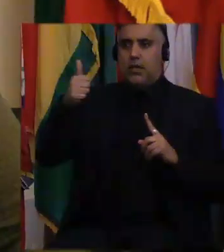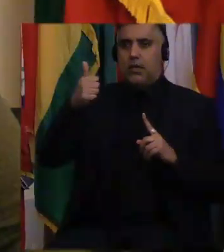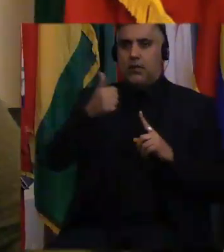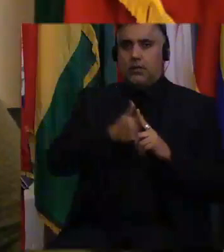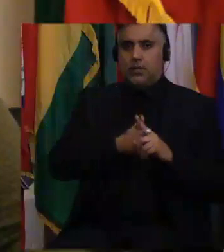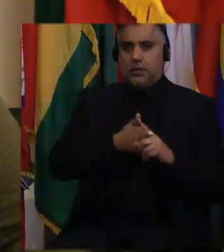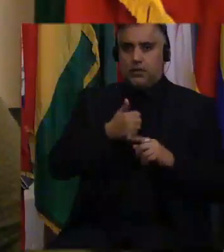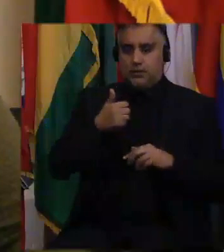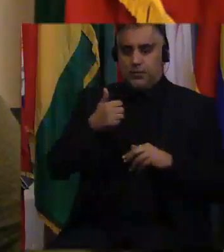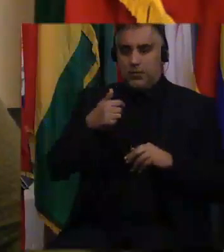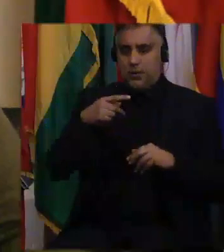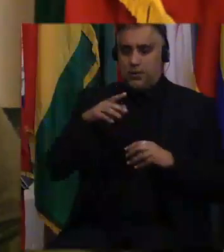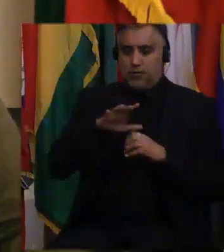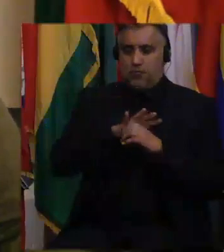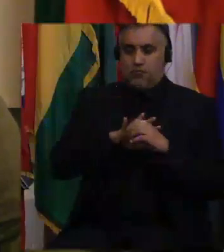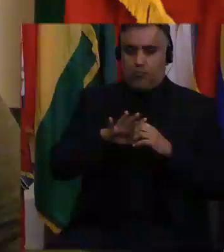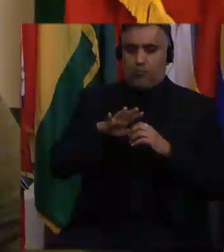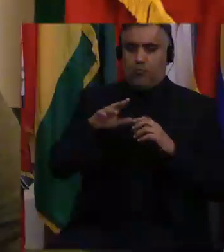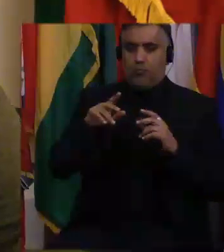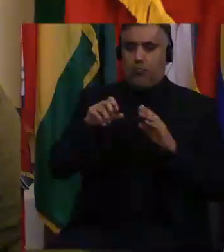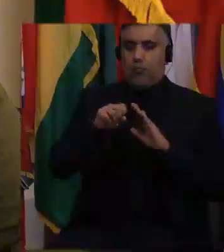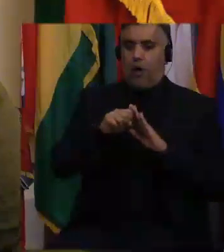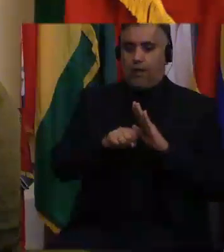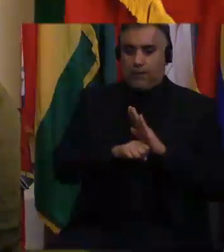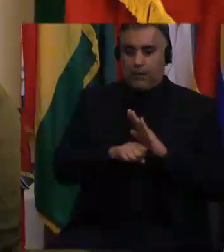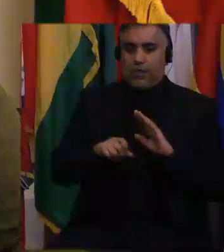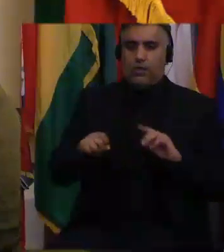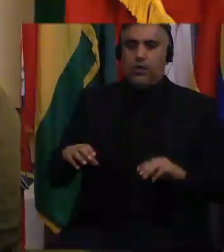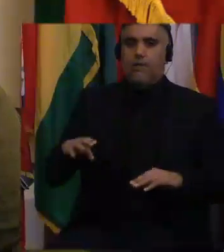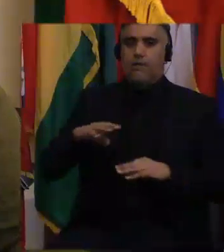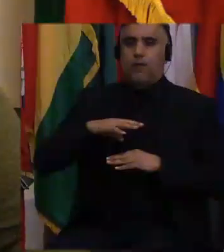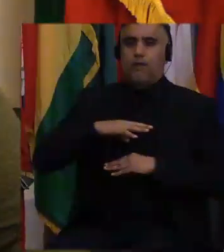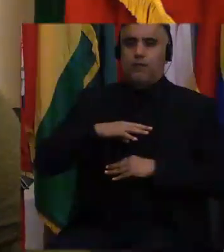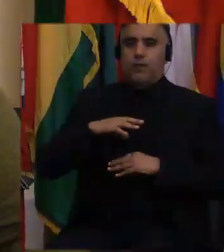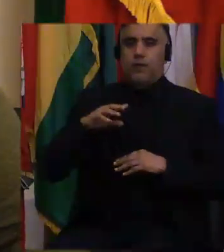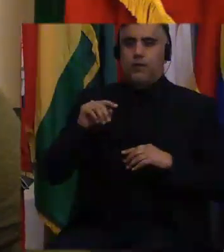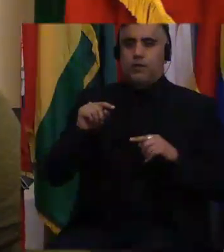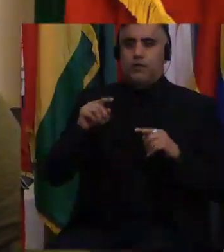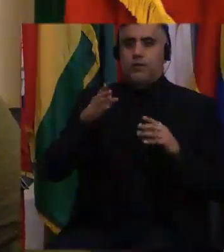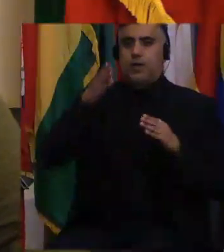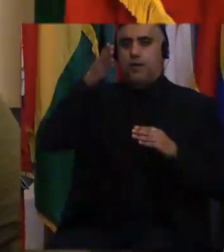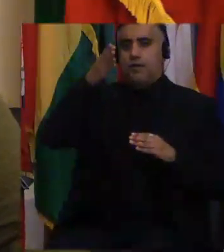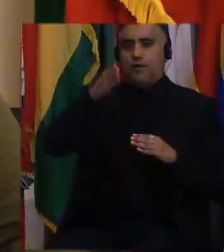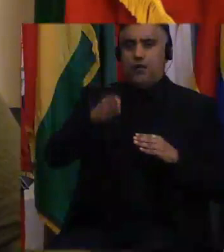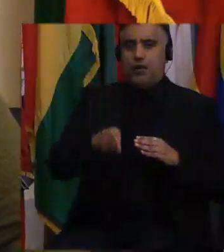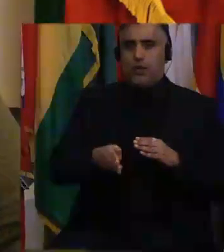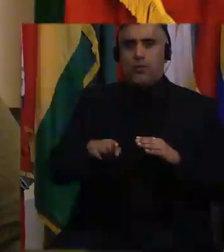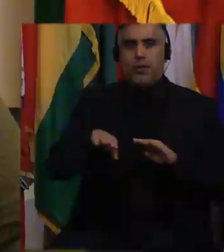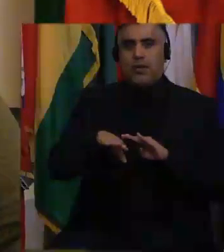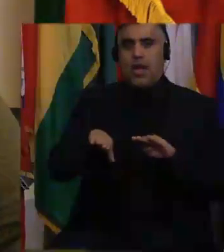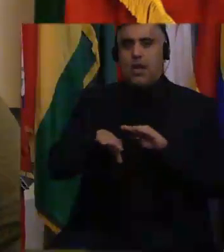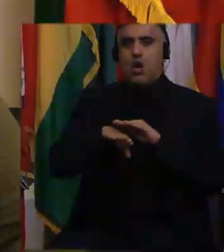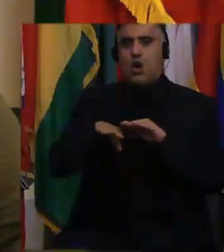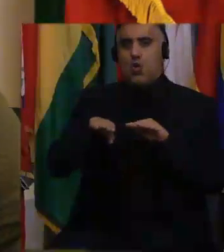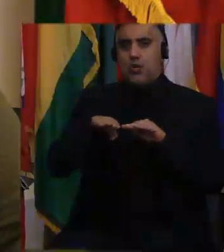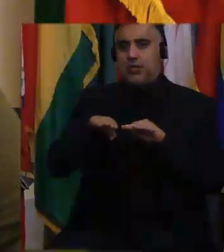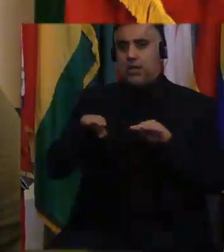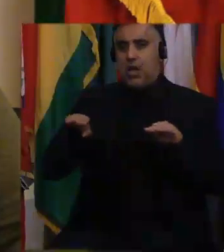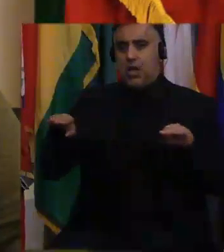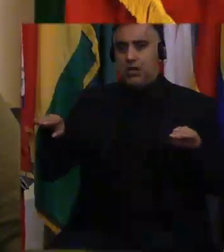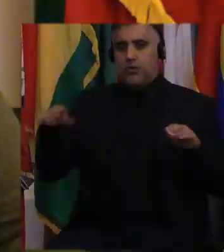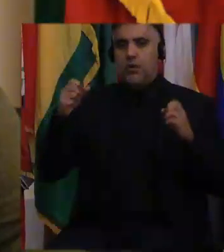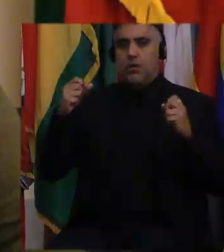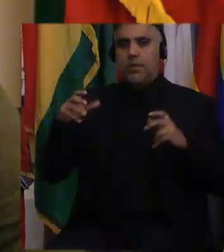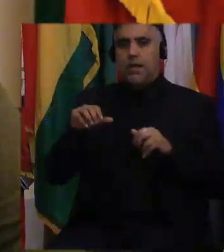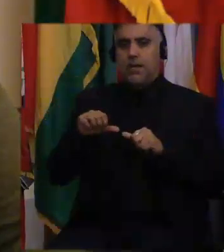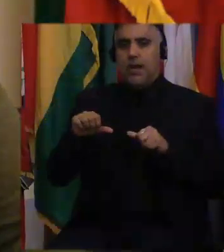horizontal. En la vertical, poner mujeres de segundas, pero hay muchos partidos muy pequeños que tienen un solo diputado y esos son todos hombres.